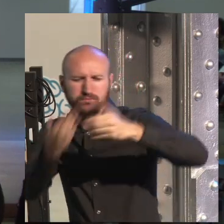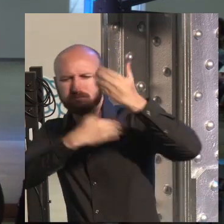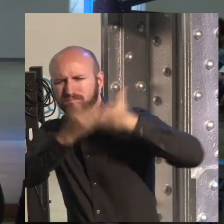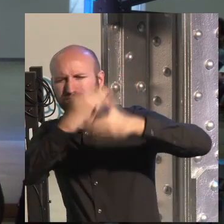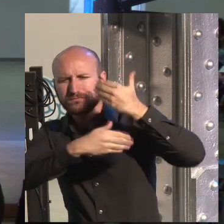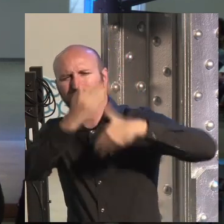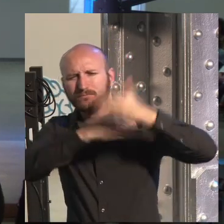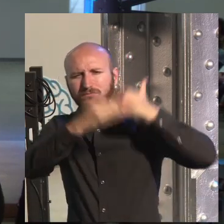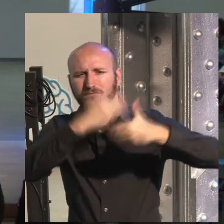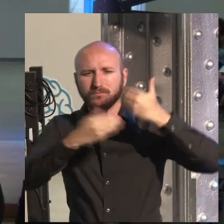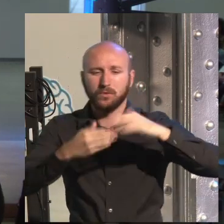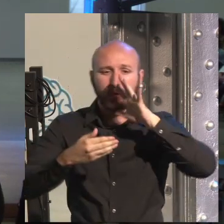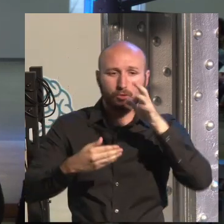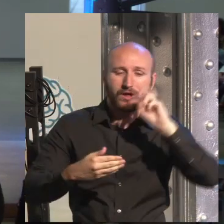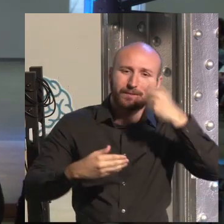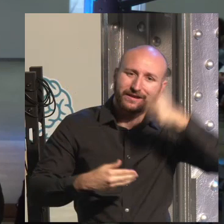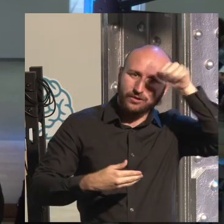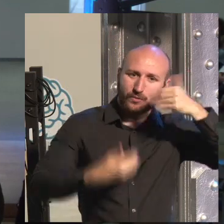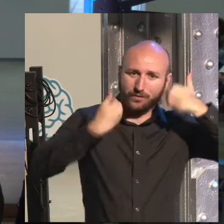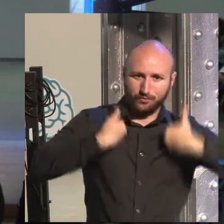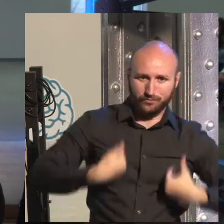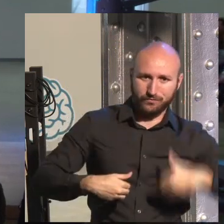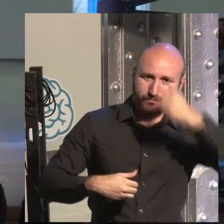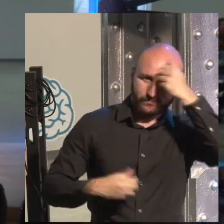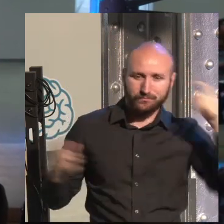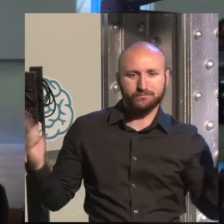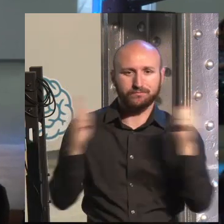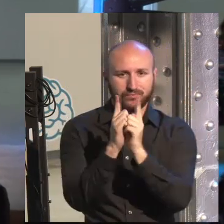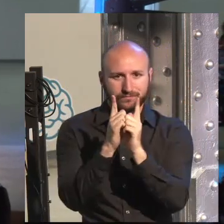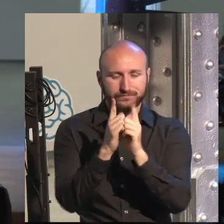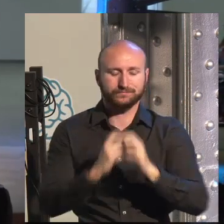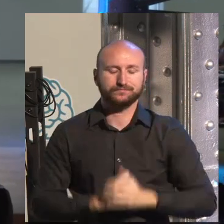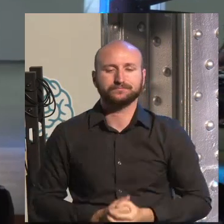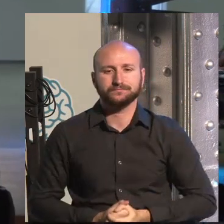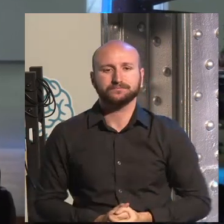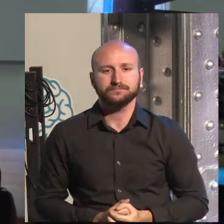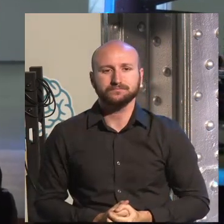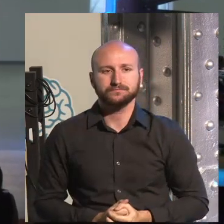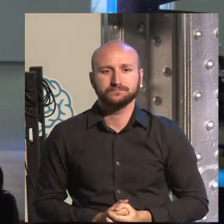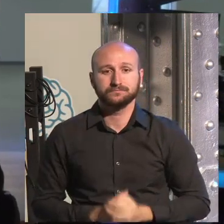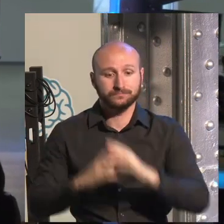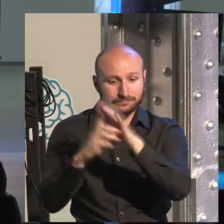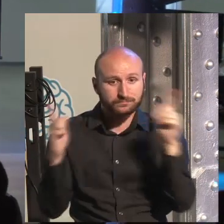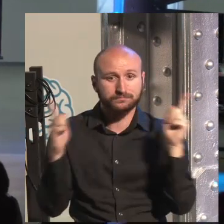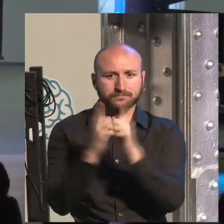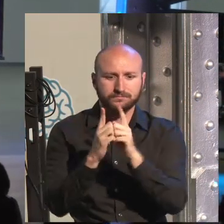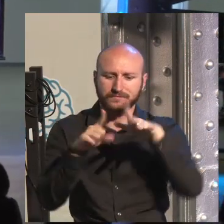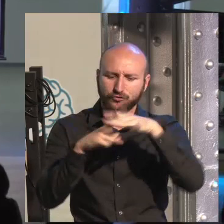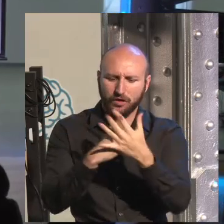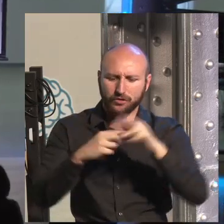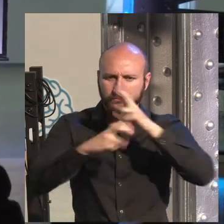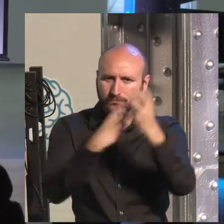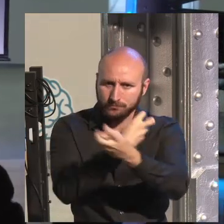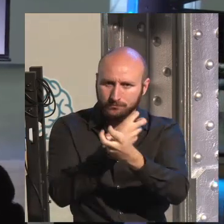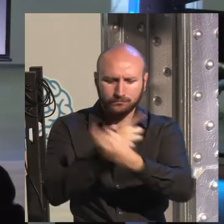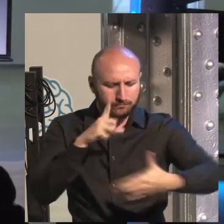neandertales que se encuentran con unos cromañones, con unos homo sapiens, y los homo sapiens... Esto reproduce lo ocurrido en un yacimiento real,